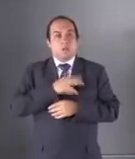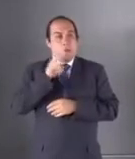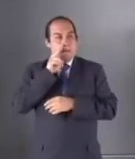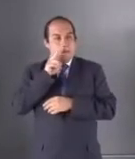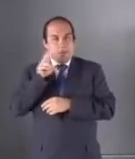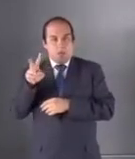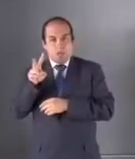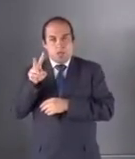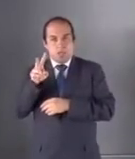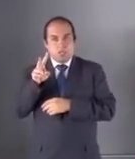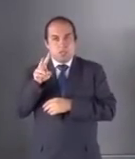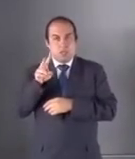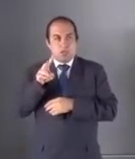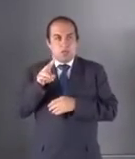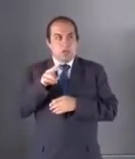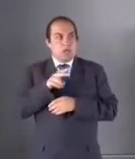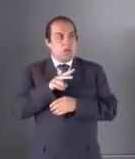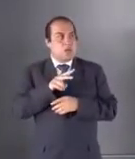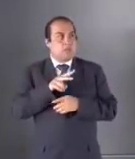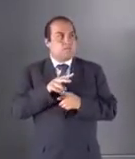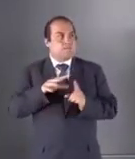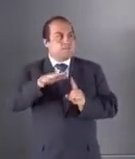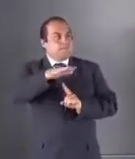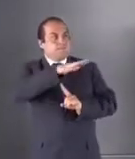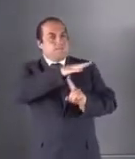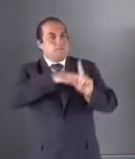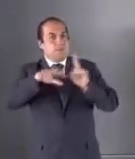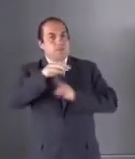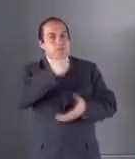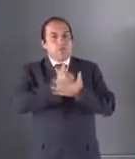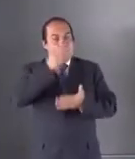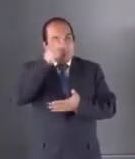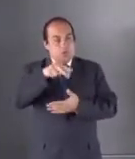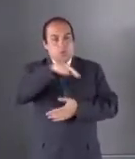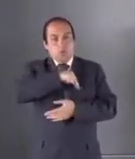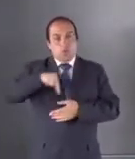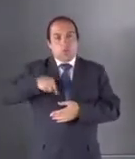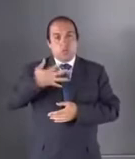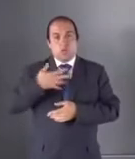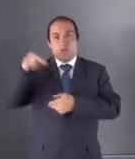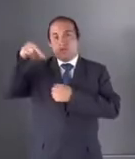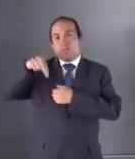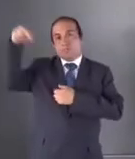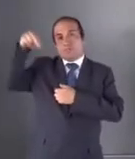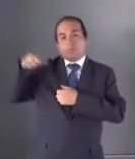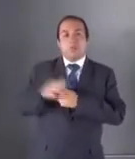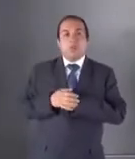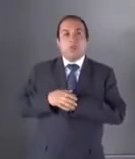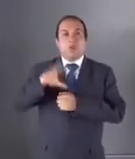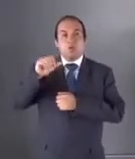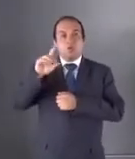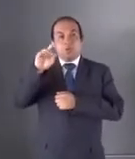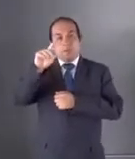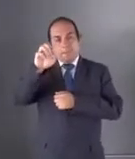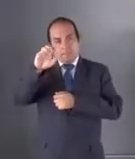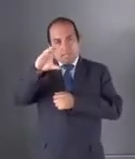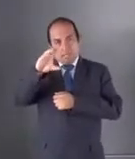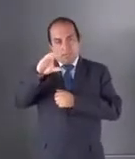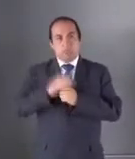se ve el valle de la Ciudad de México, estamos en el extremo norte, en Cuautepec, y lo que